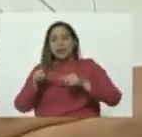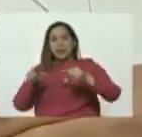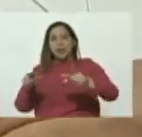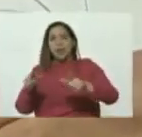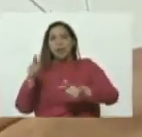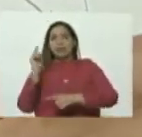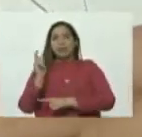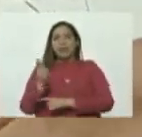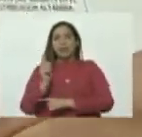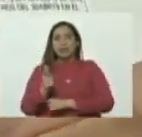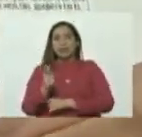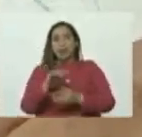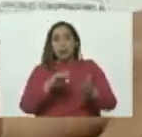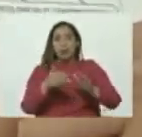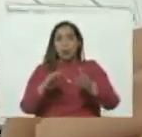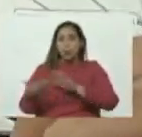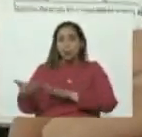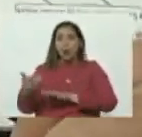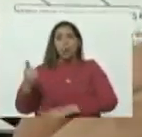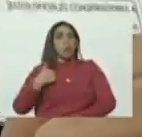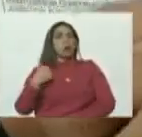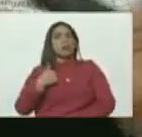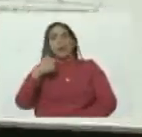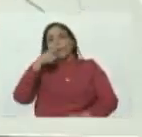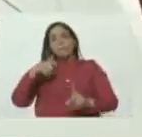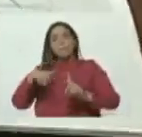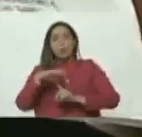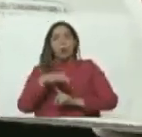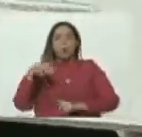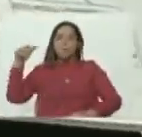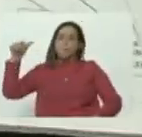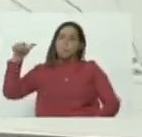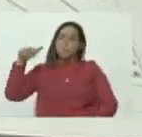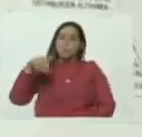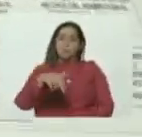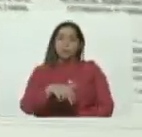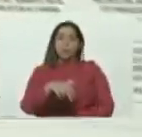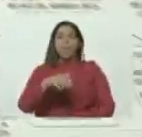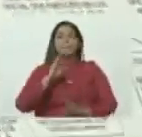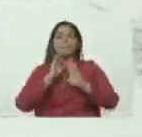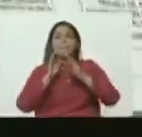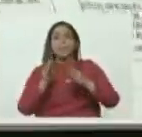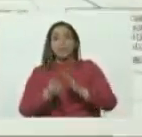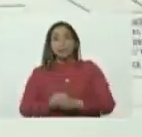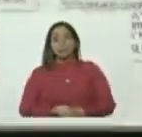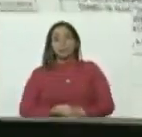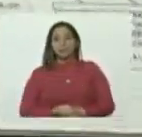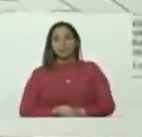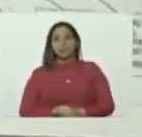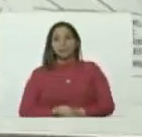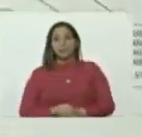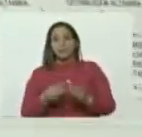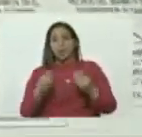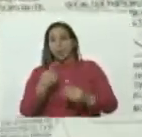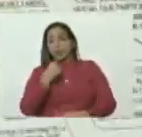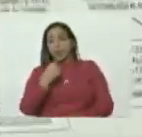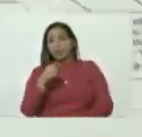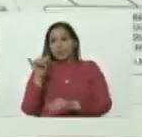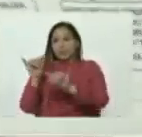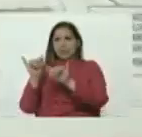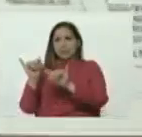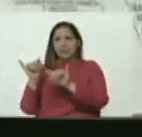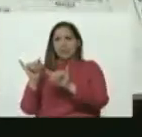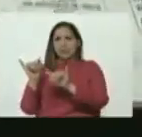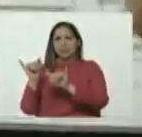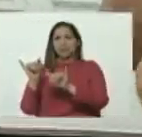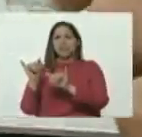a cualquiera del pueblo que pasara, que bajara por esa vía en declive, como él mismo lo dice, que desciende desde el rincón